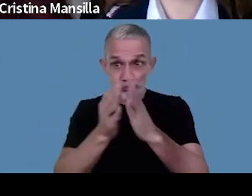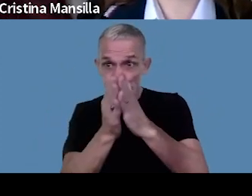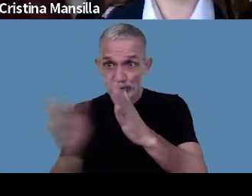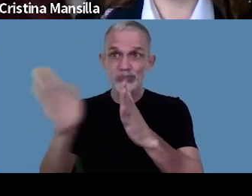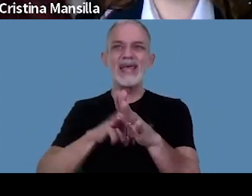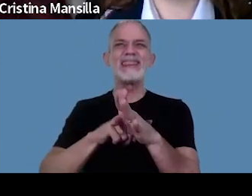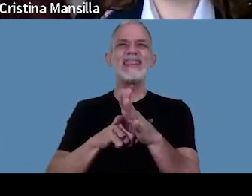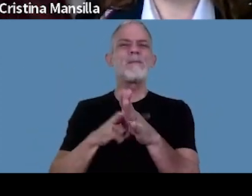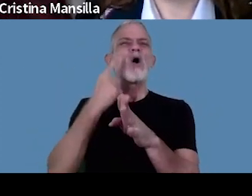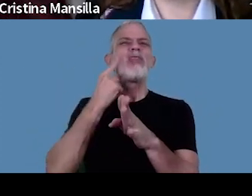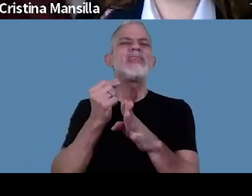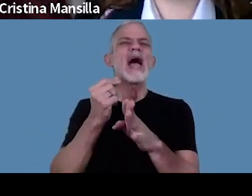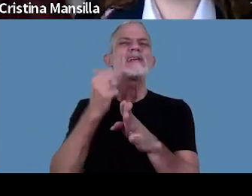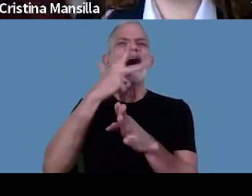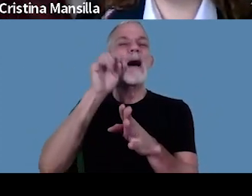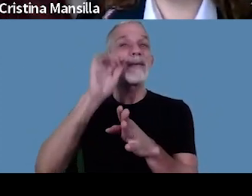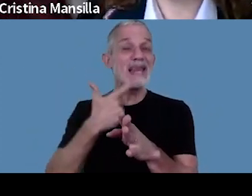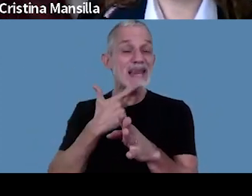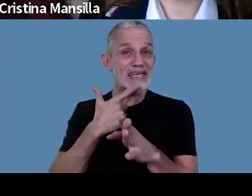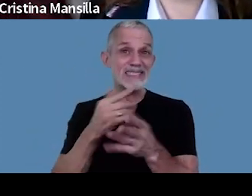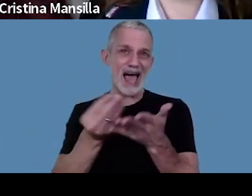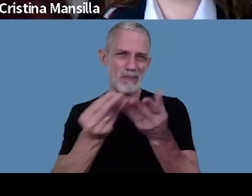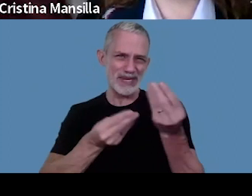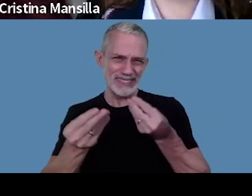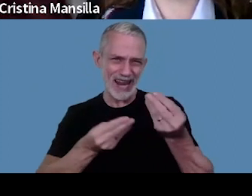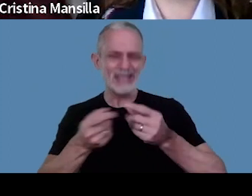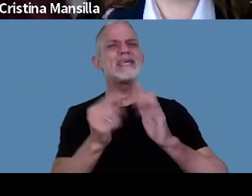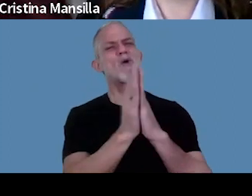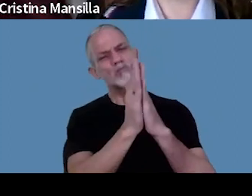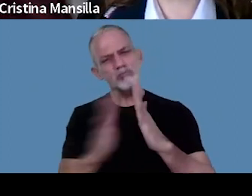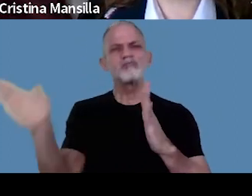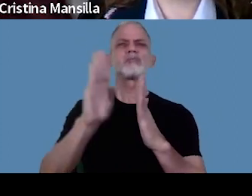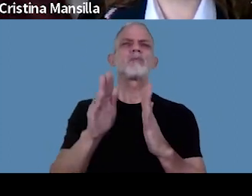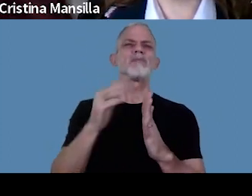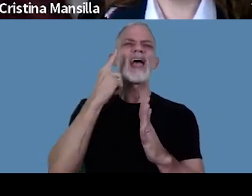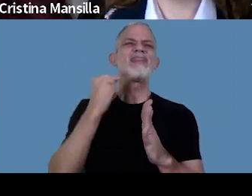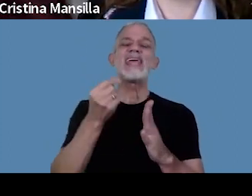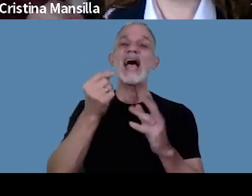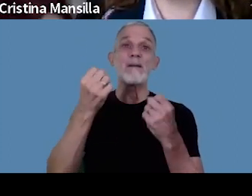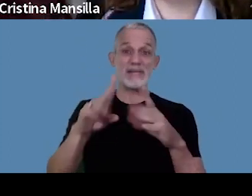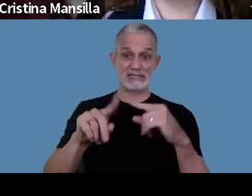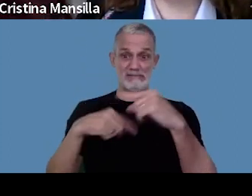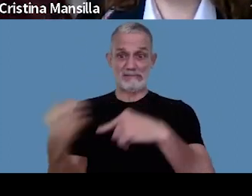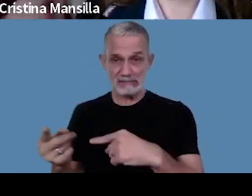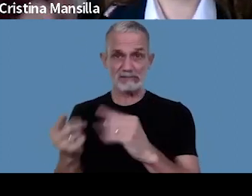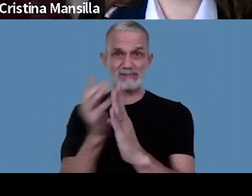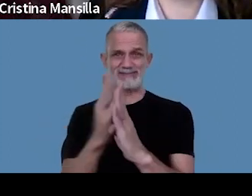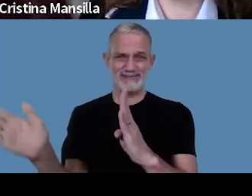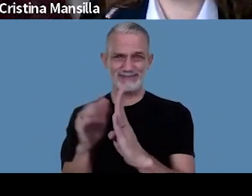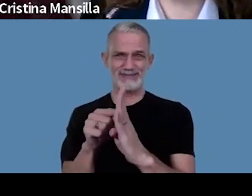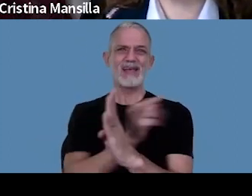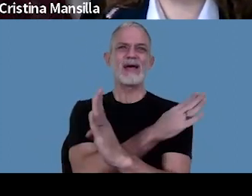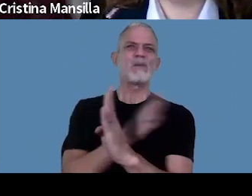en días hábiles administrativos a partir del día inmediato hábil siguiente a